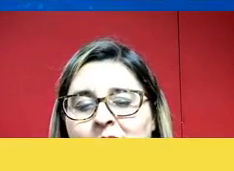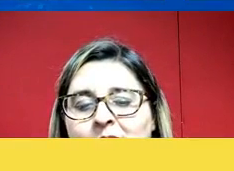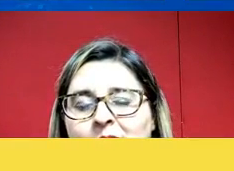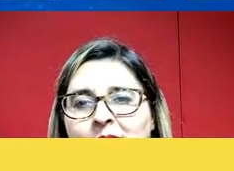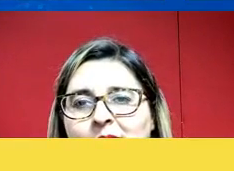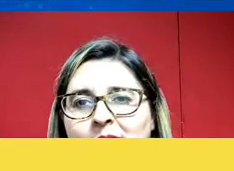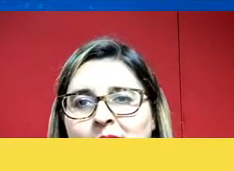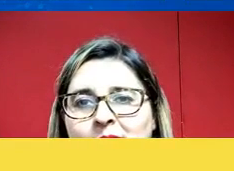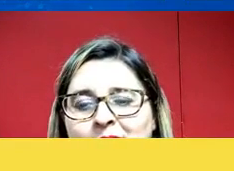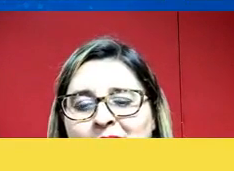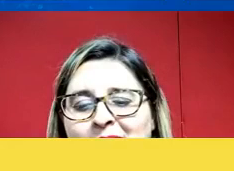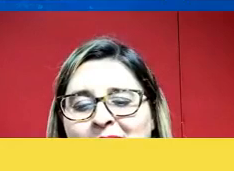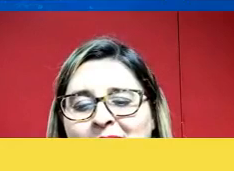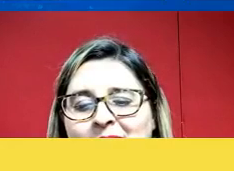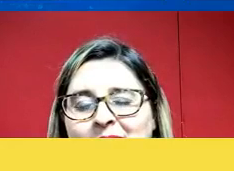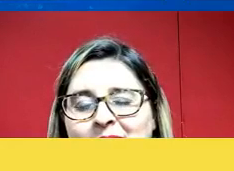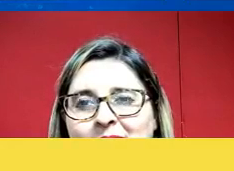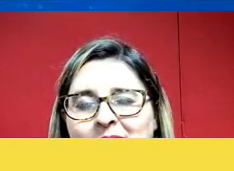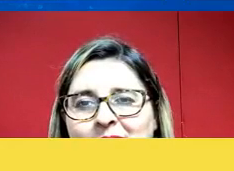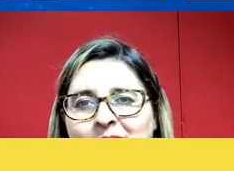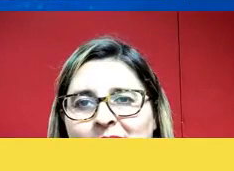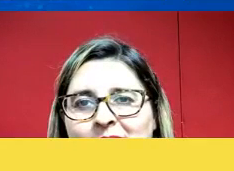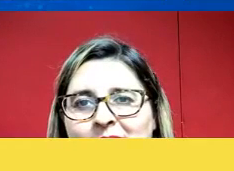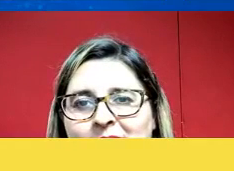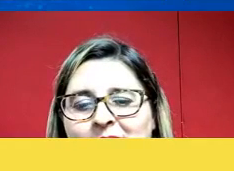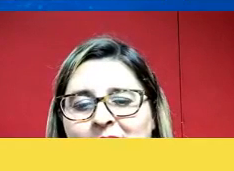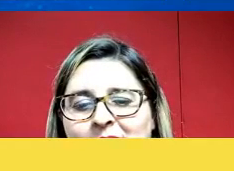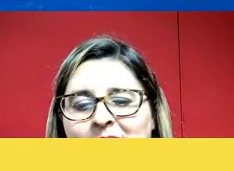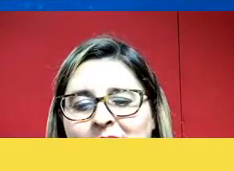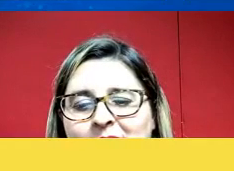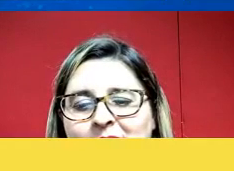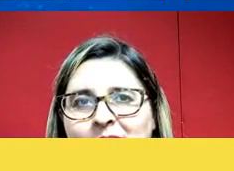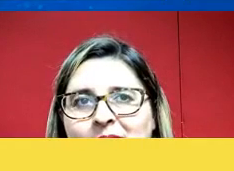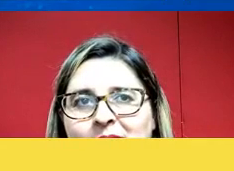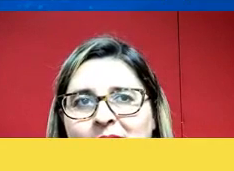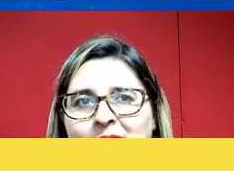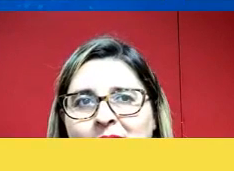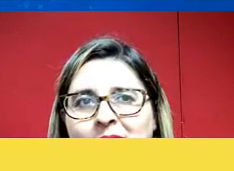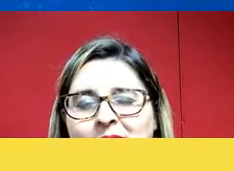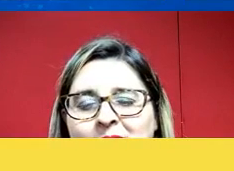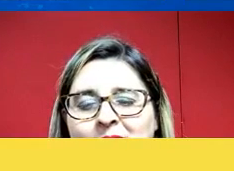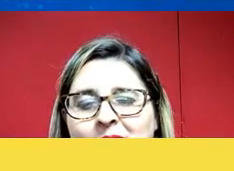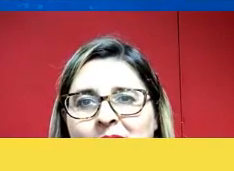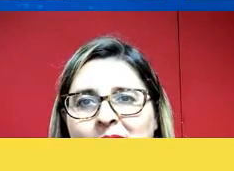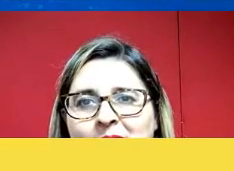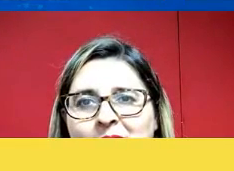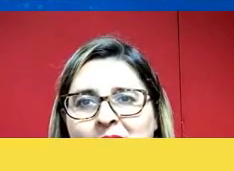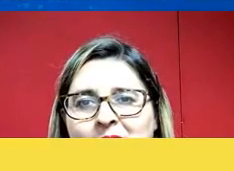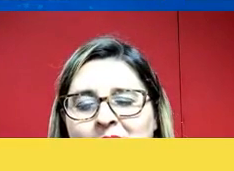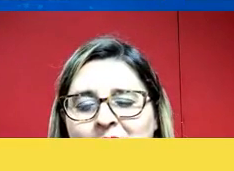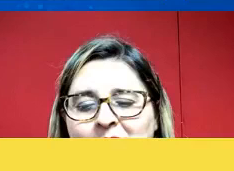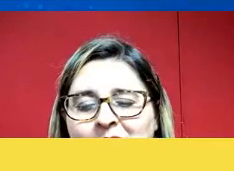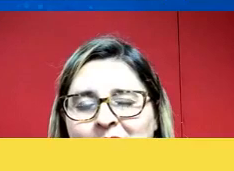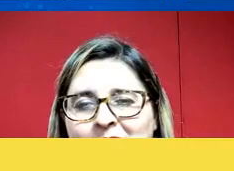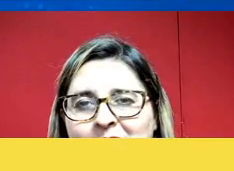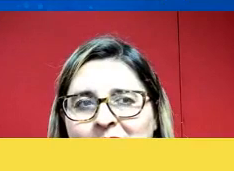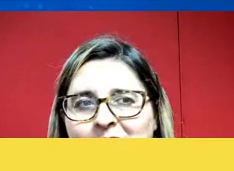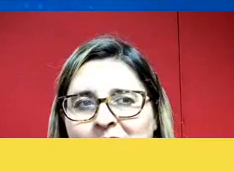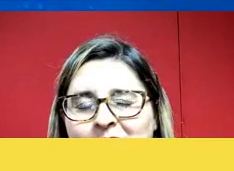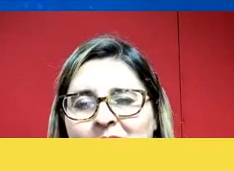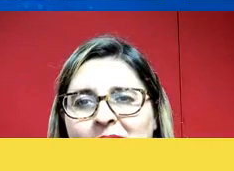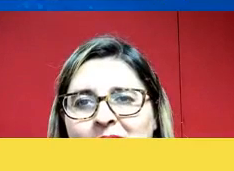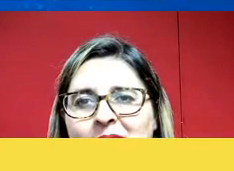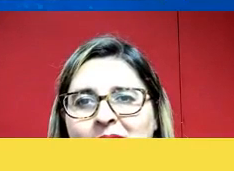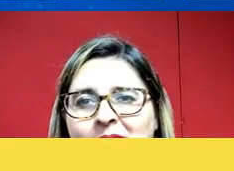vida. Pero con vida en la Tierra hay 9 millones de especies vivas. 9